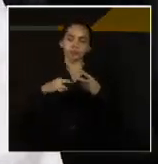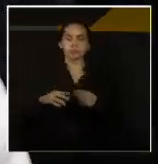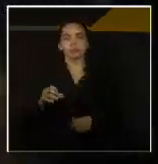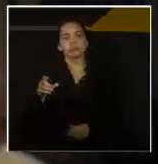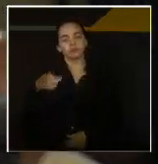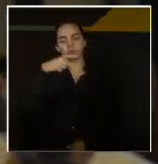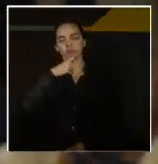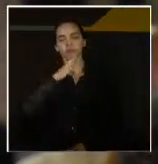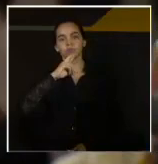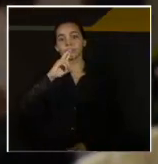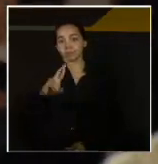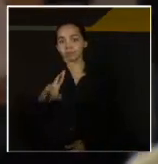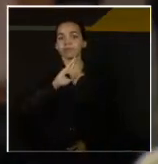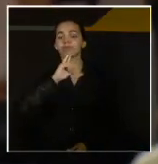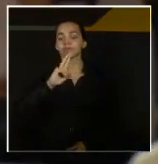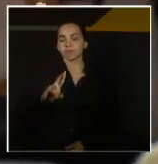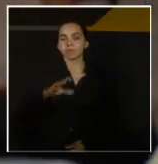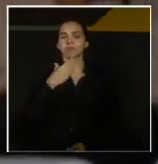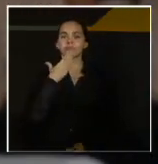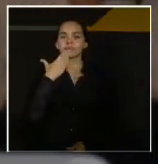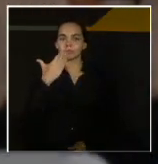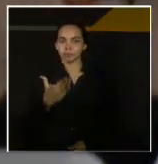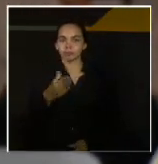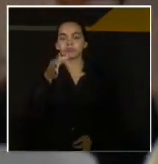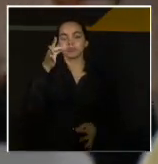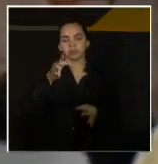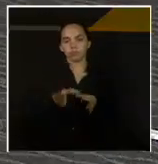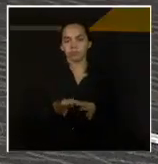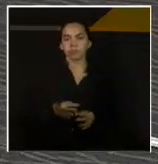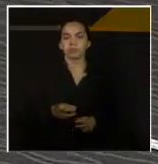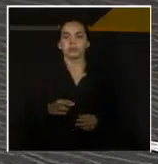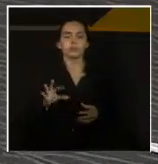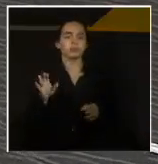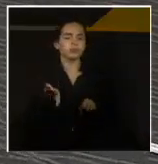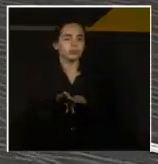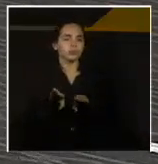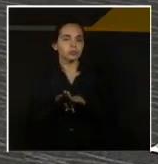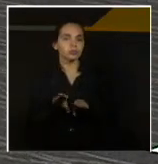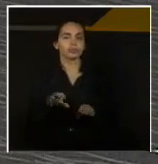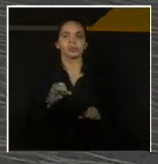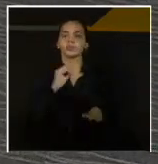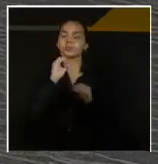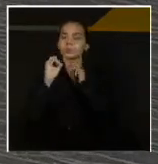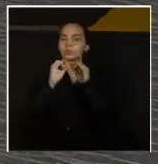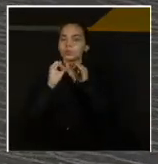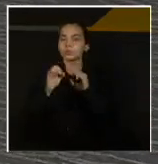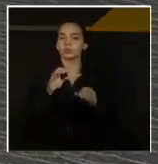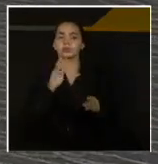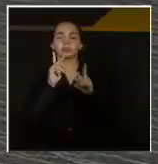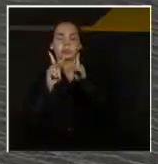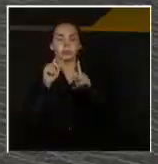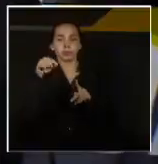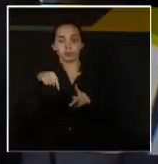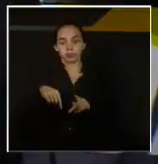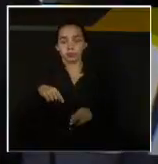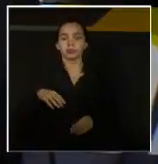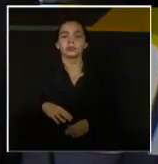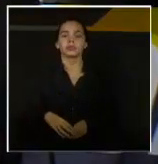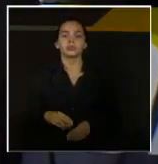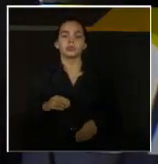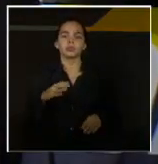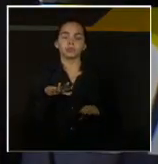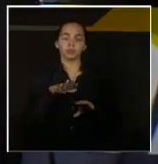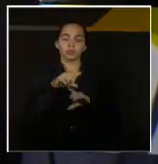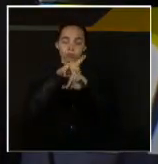con soluciones, soluciones probadas a través de intervenciones que hemos hecho en el interior del